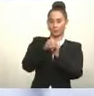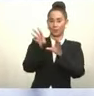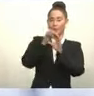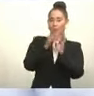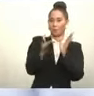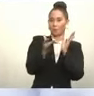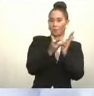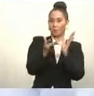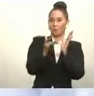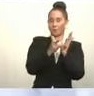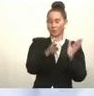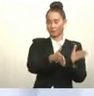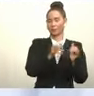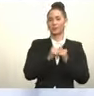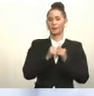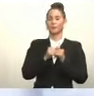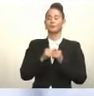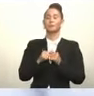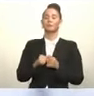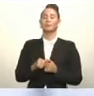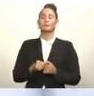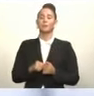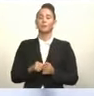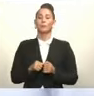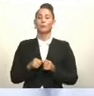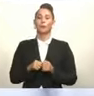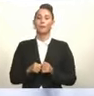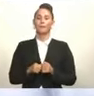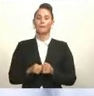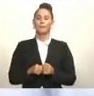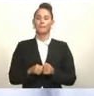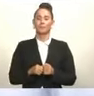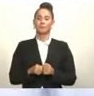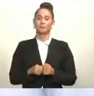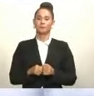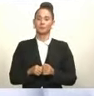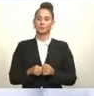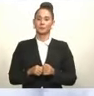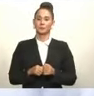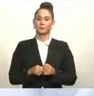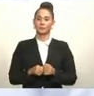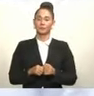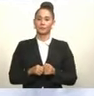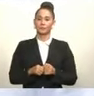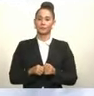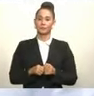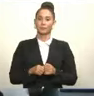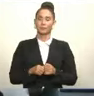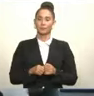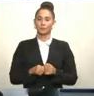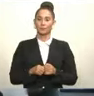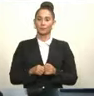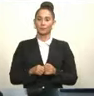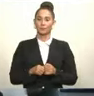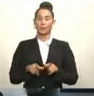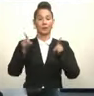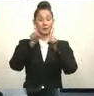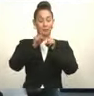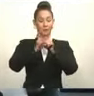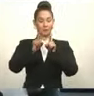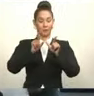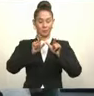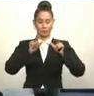tipo de educación virtual que, insisto, no es lo mismo que la educación a distancia. Al efecto, se creó el